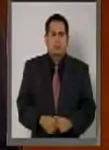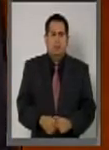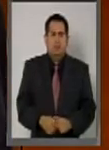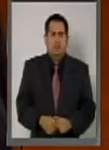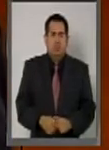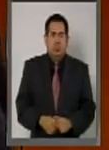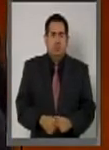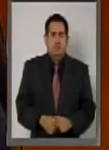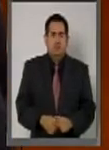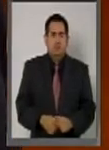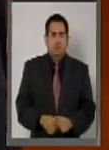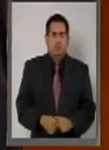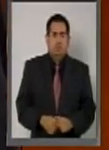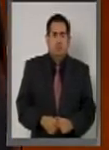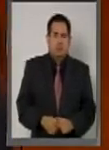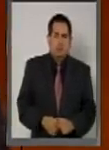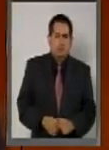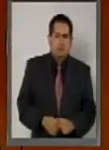Regresemos